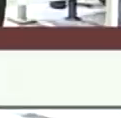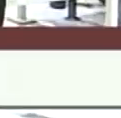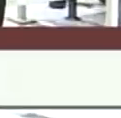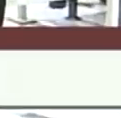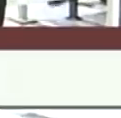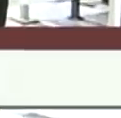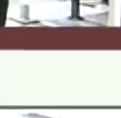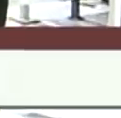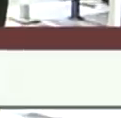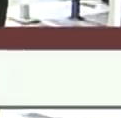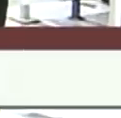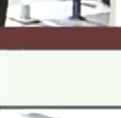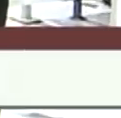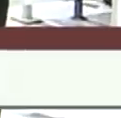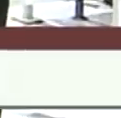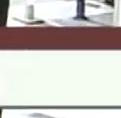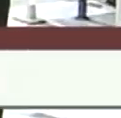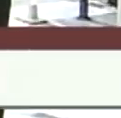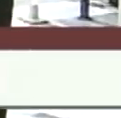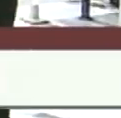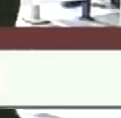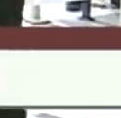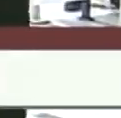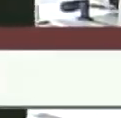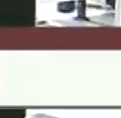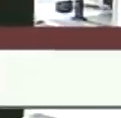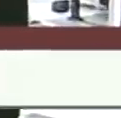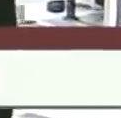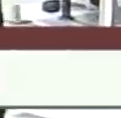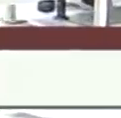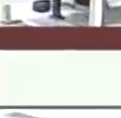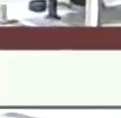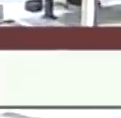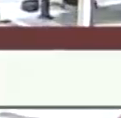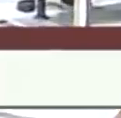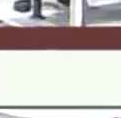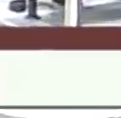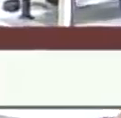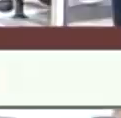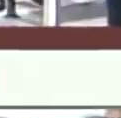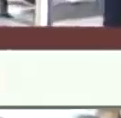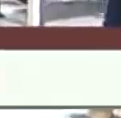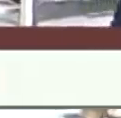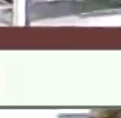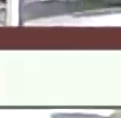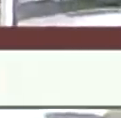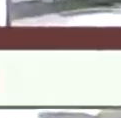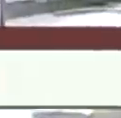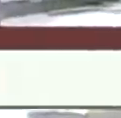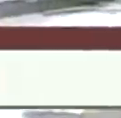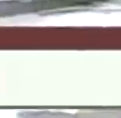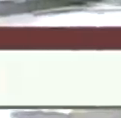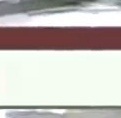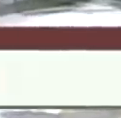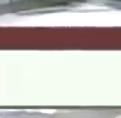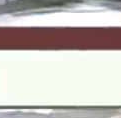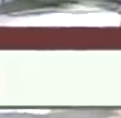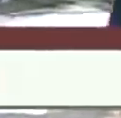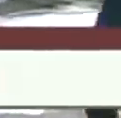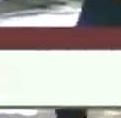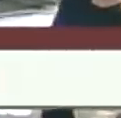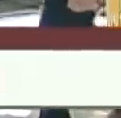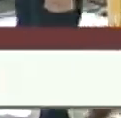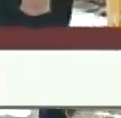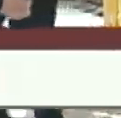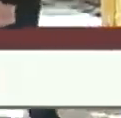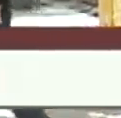aquí? Siete años con el favor de Dios. Ah, con el favor de Dios. Vamos a ver cómo está todo por aquí. ¿Qué me cuentas? Fíjese, ¿qué vemos aquí?